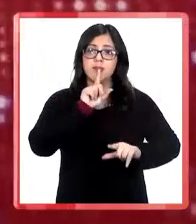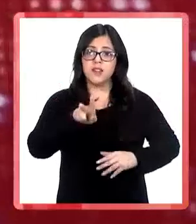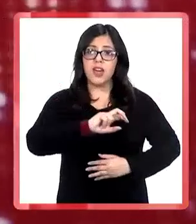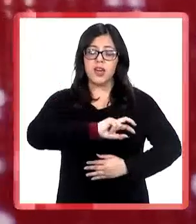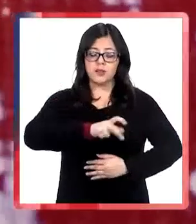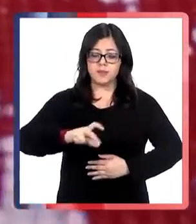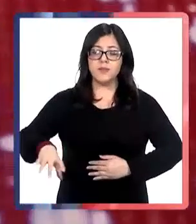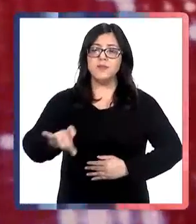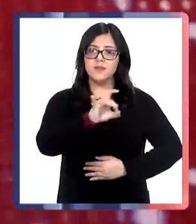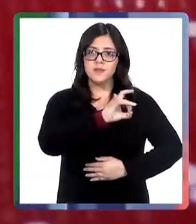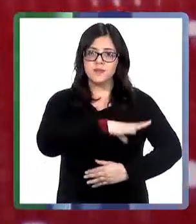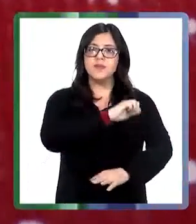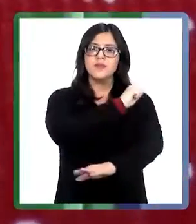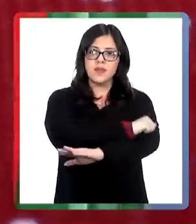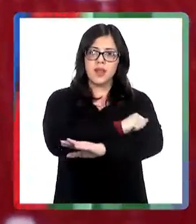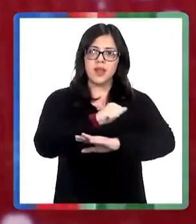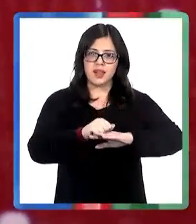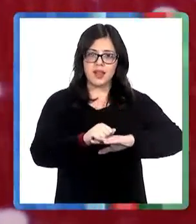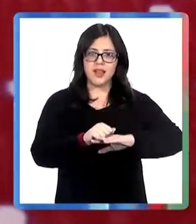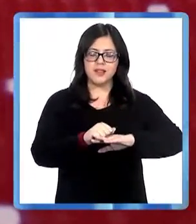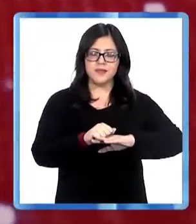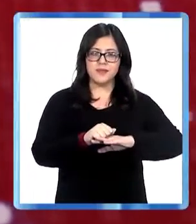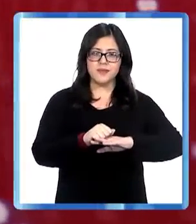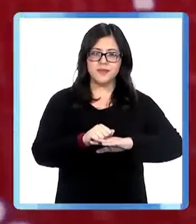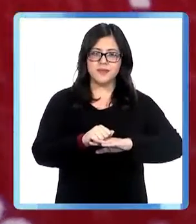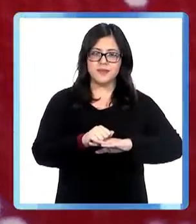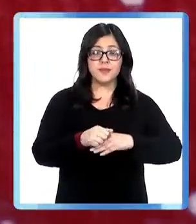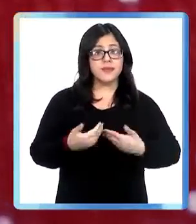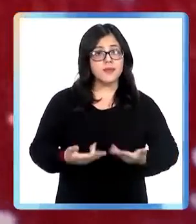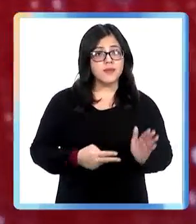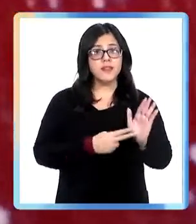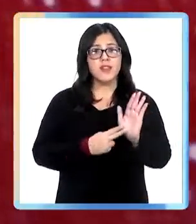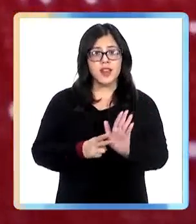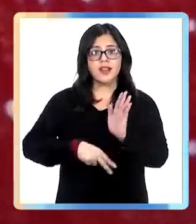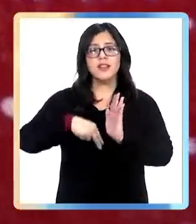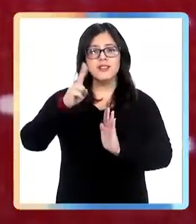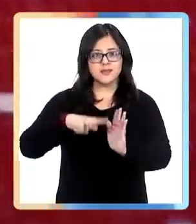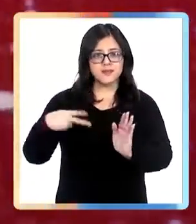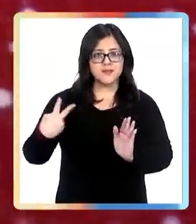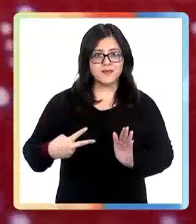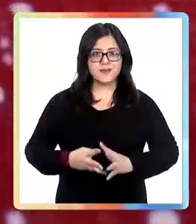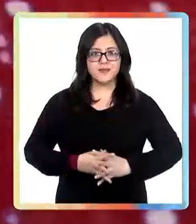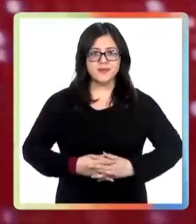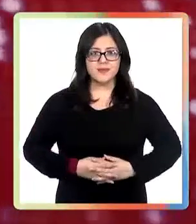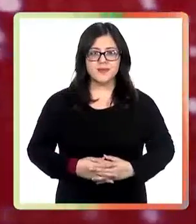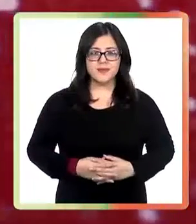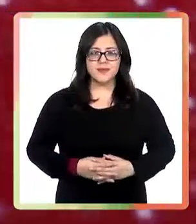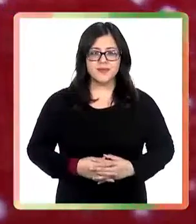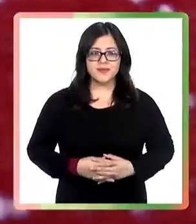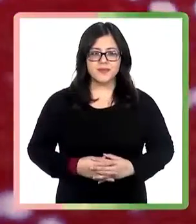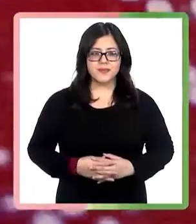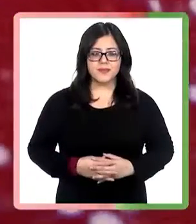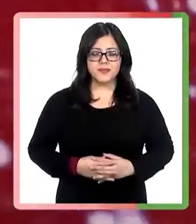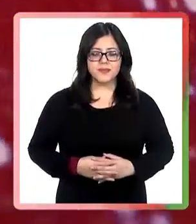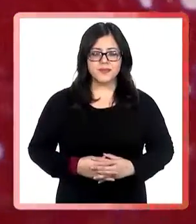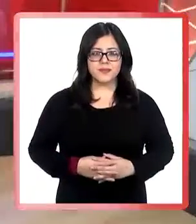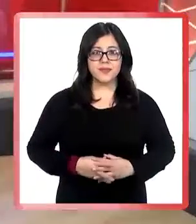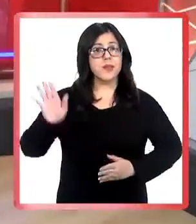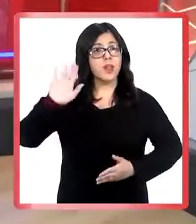Asociación Regional de Canales de Televisión de Señal Abierta de Chile, Arcatel, presenta Portavoz